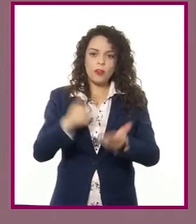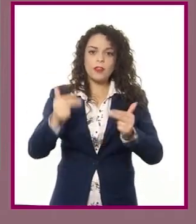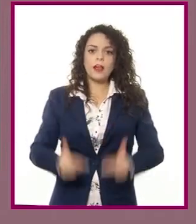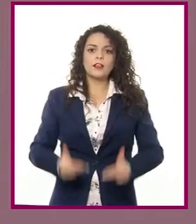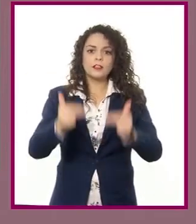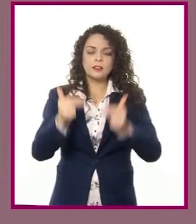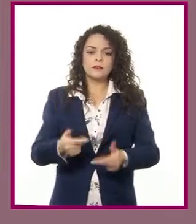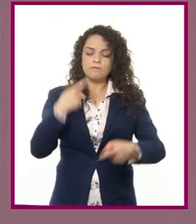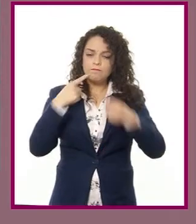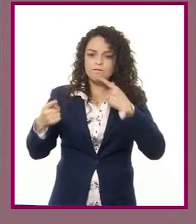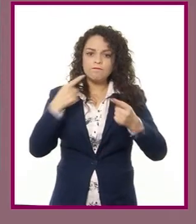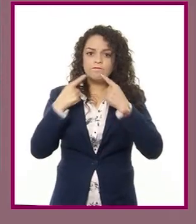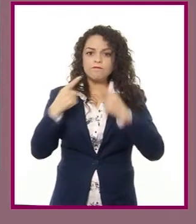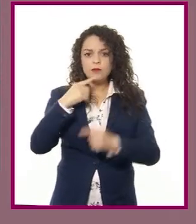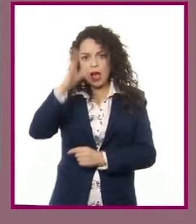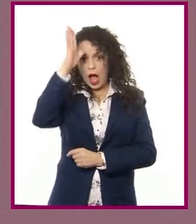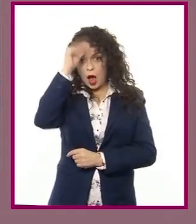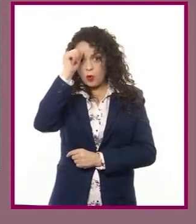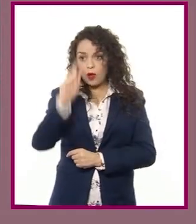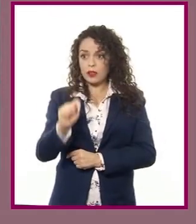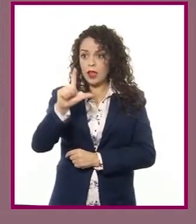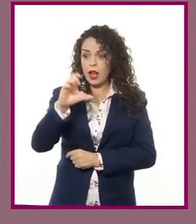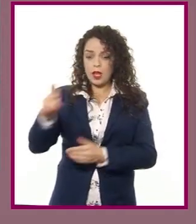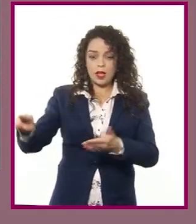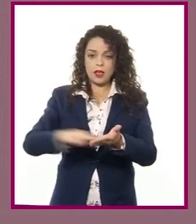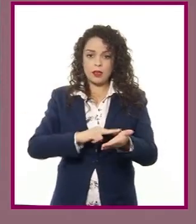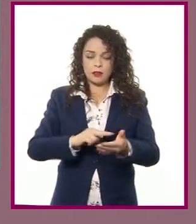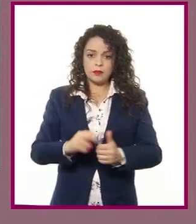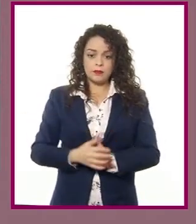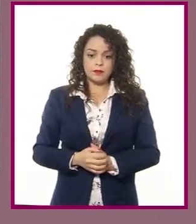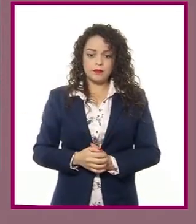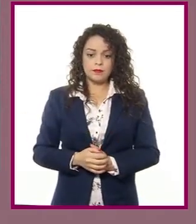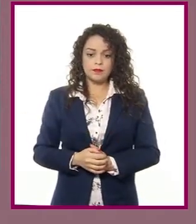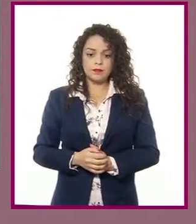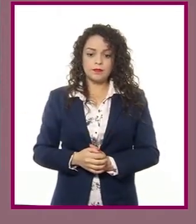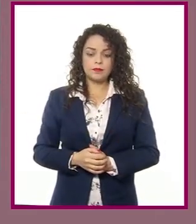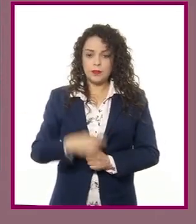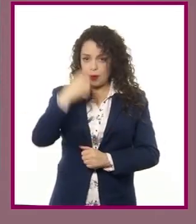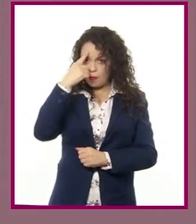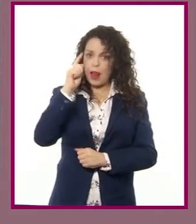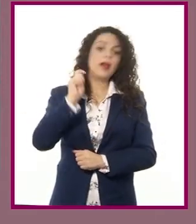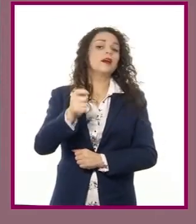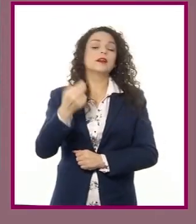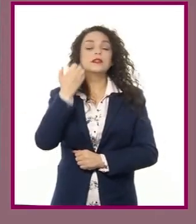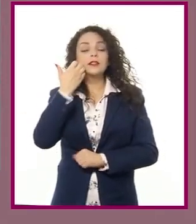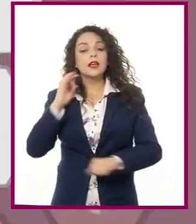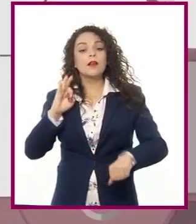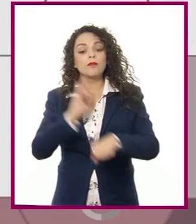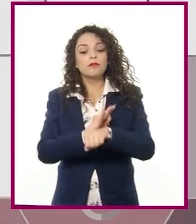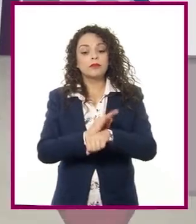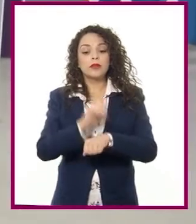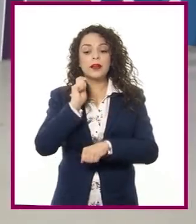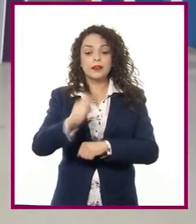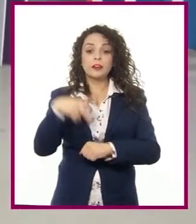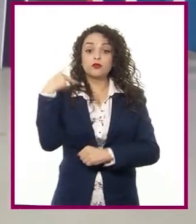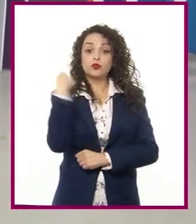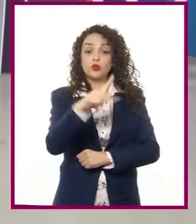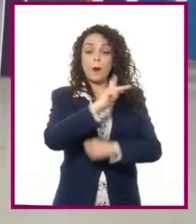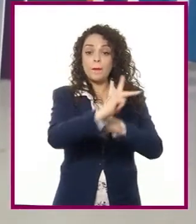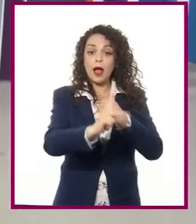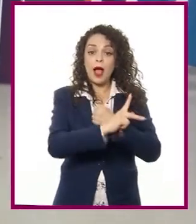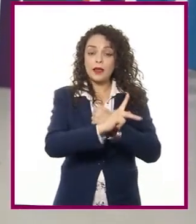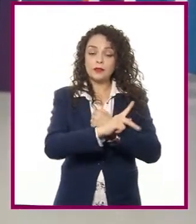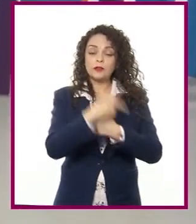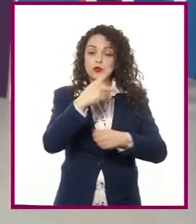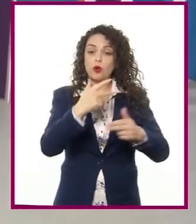acuerdos comerciales para fomentar el proteccionismo, es decir, proteger la producción nacional. Como